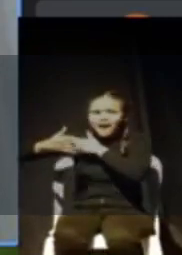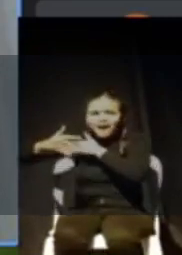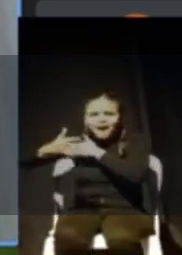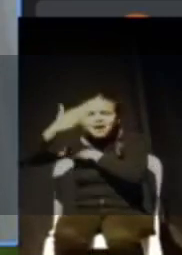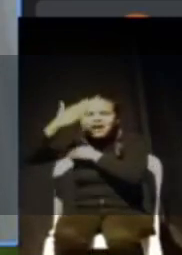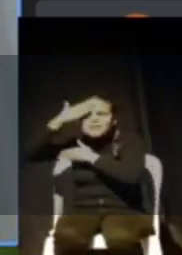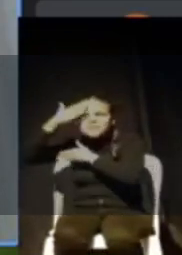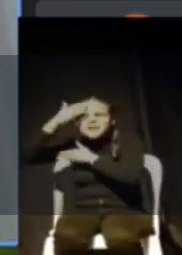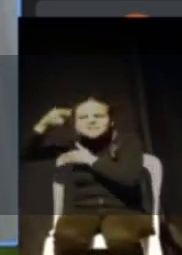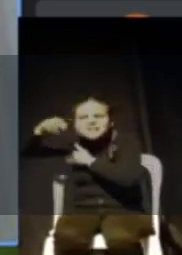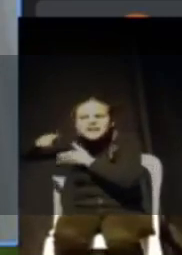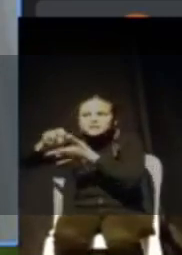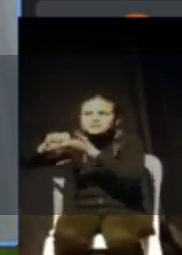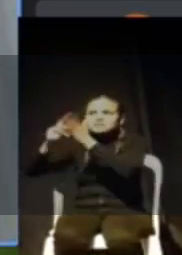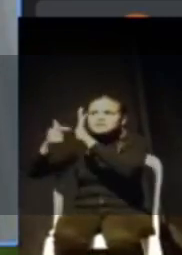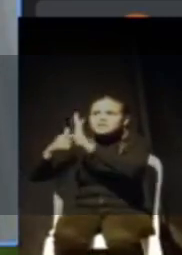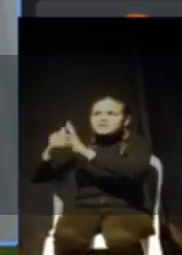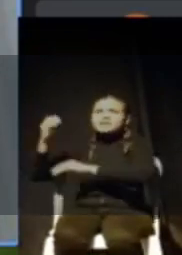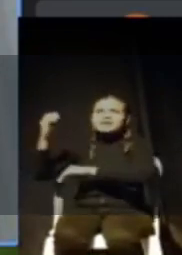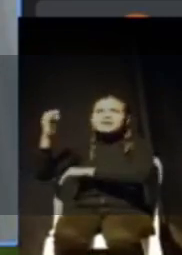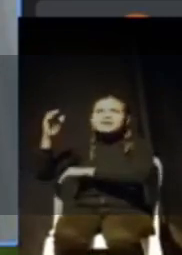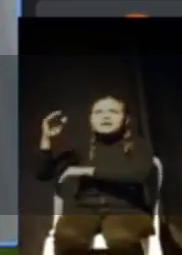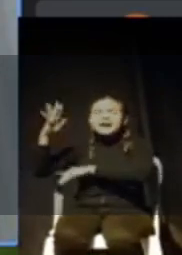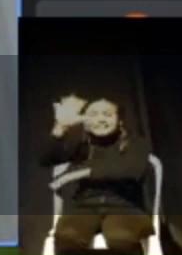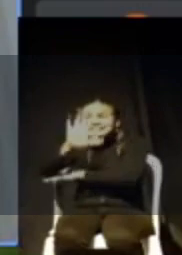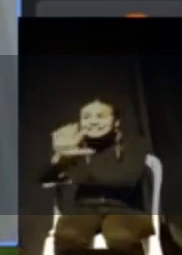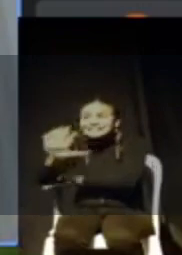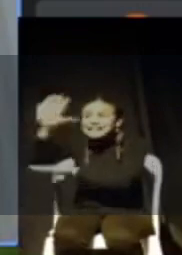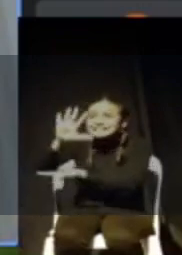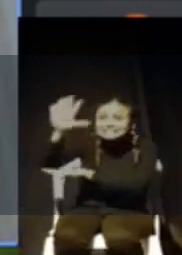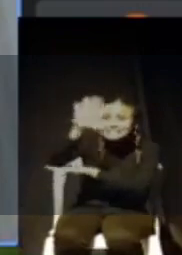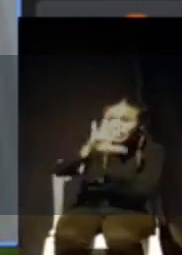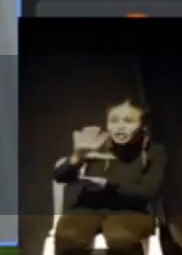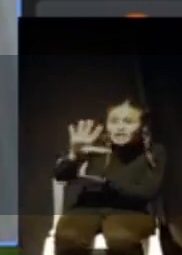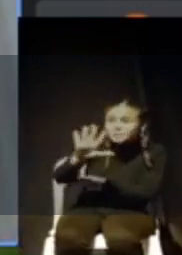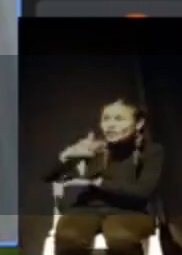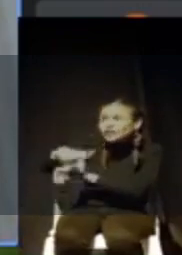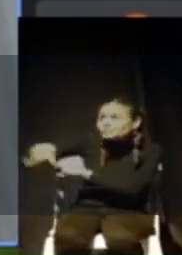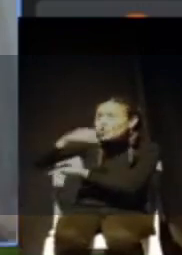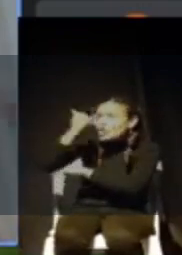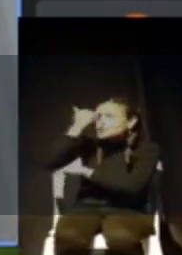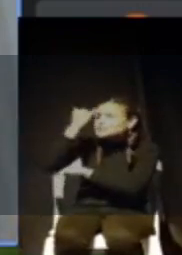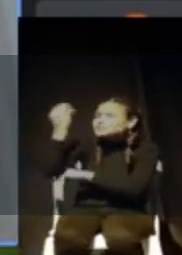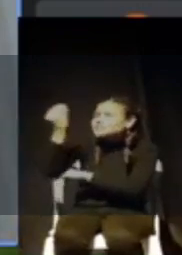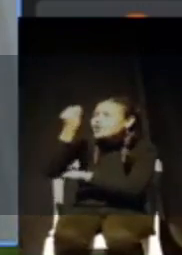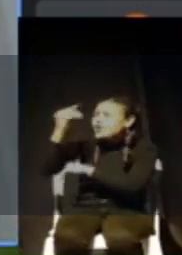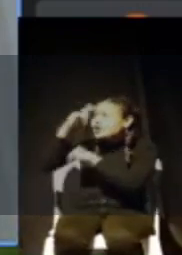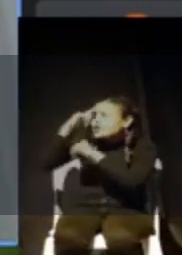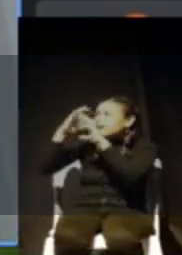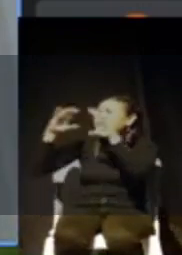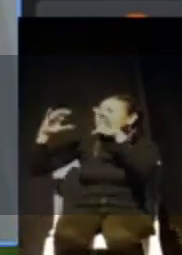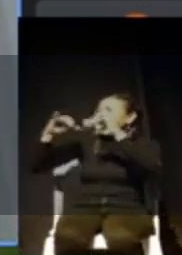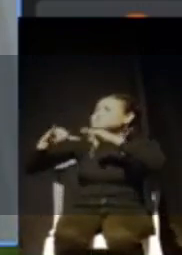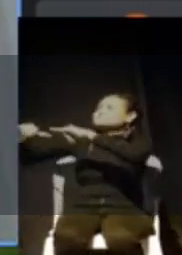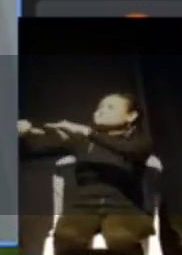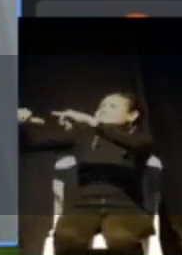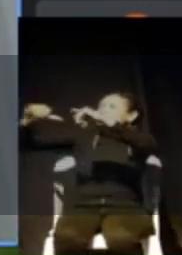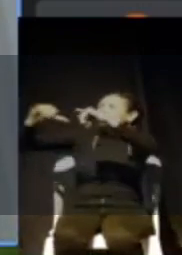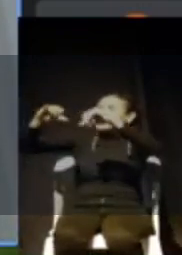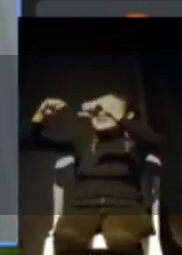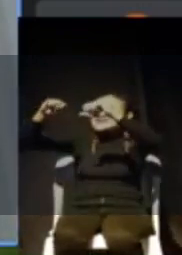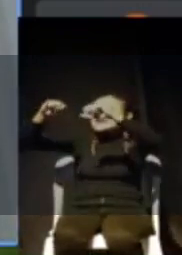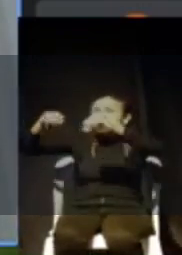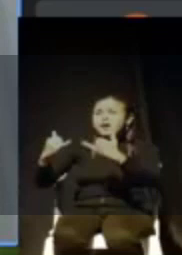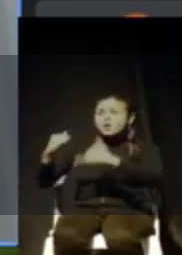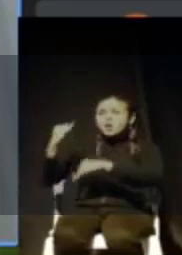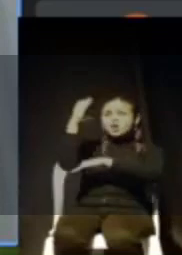perspectivas relacionales e imaginarios colectivos para sembrar las semillas de humanidad colombiana del siglo XXI, luego